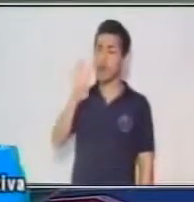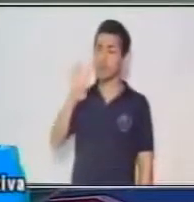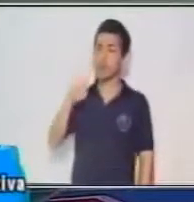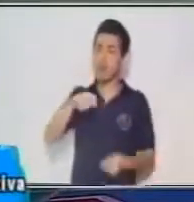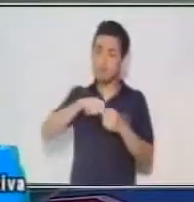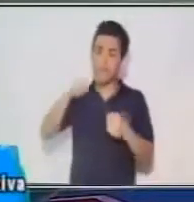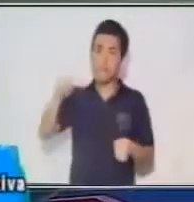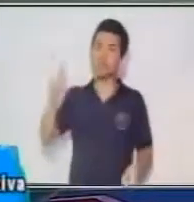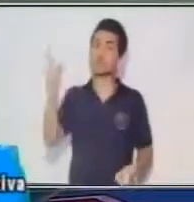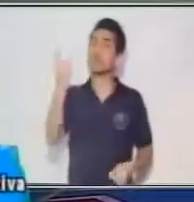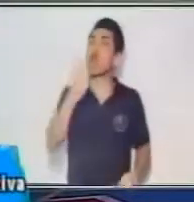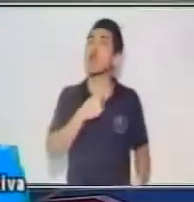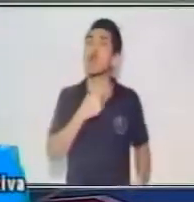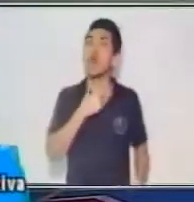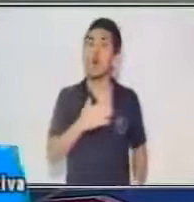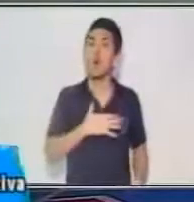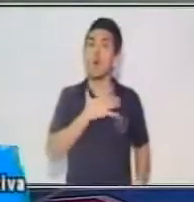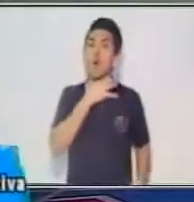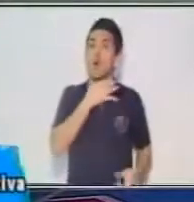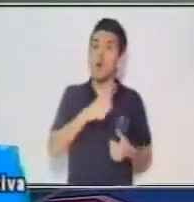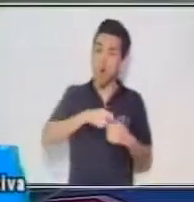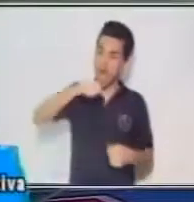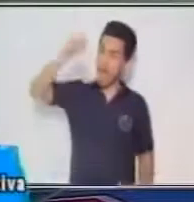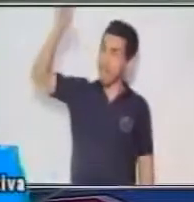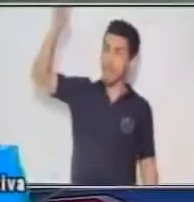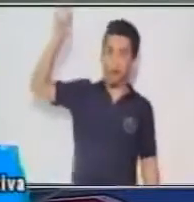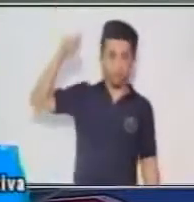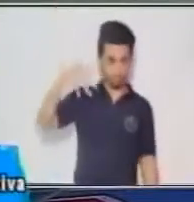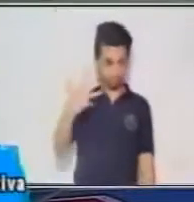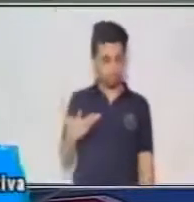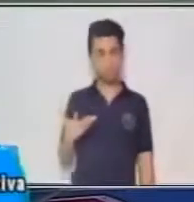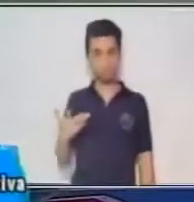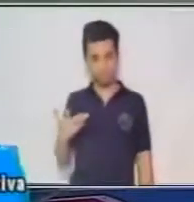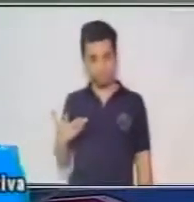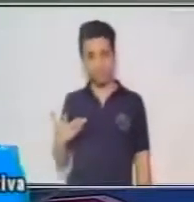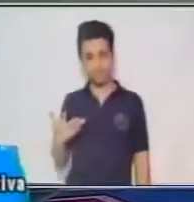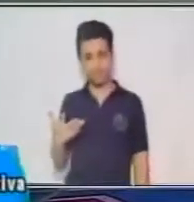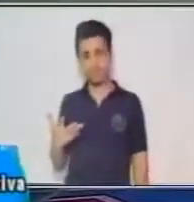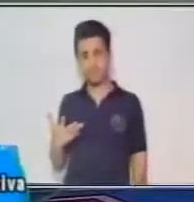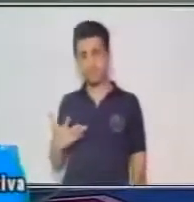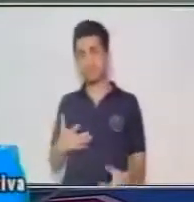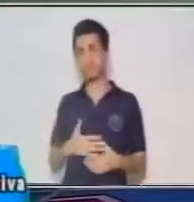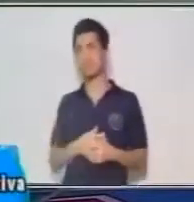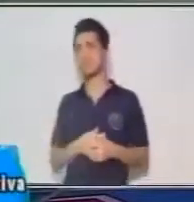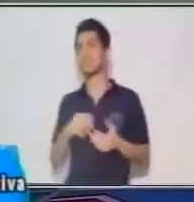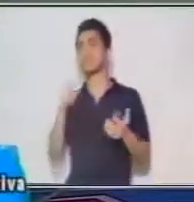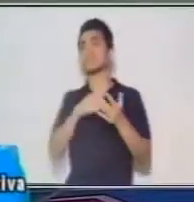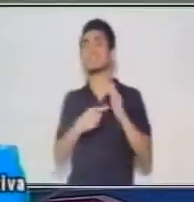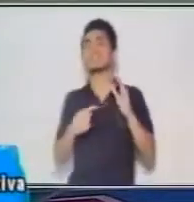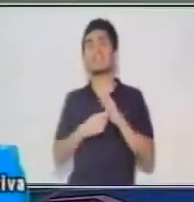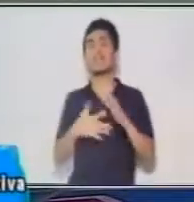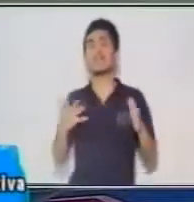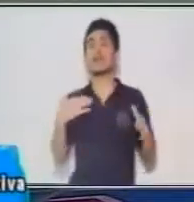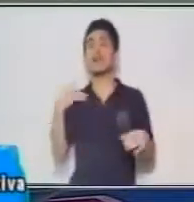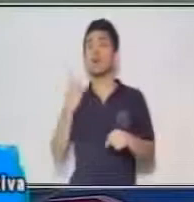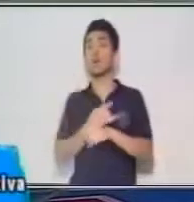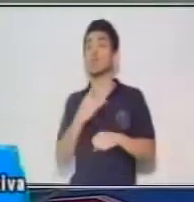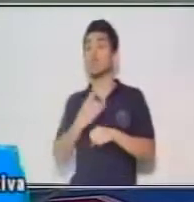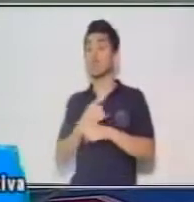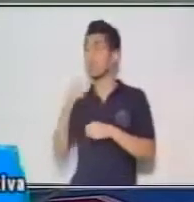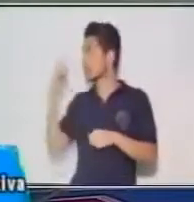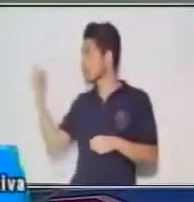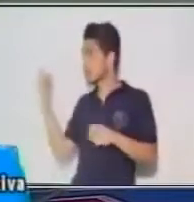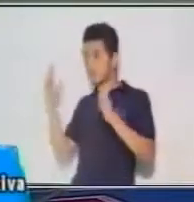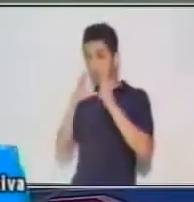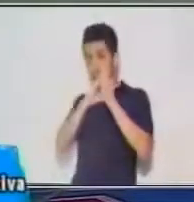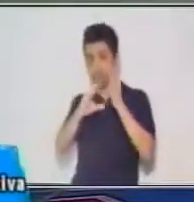solo del cuello. Es un animal sumamente grande. Significa que cuando utilizamos este tipo de texto